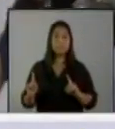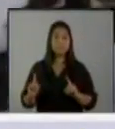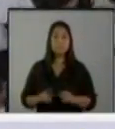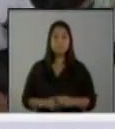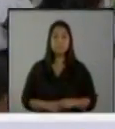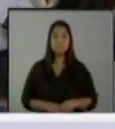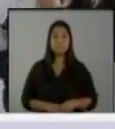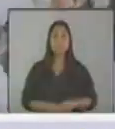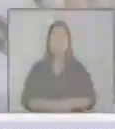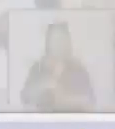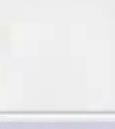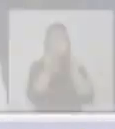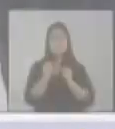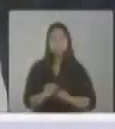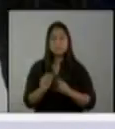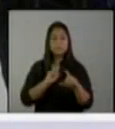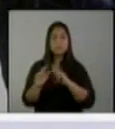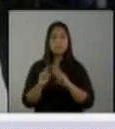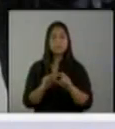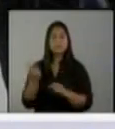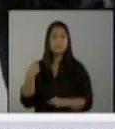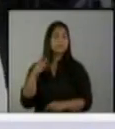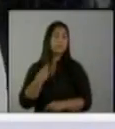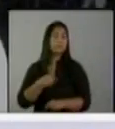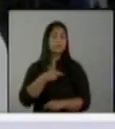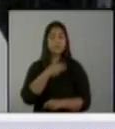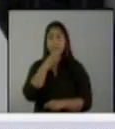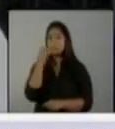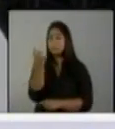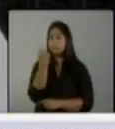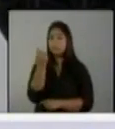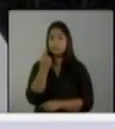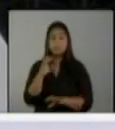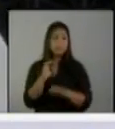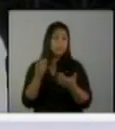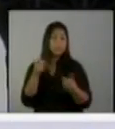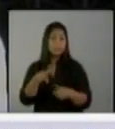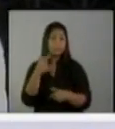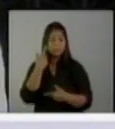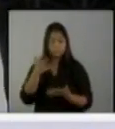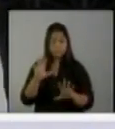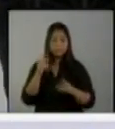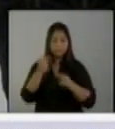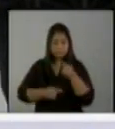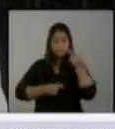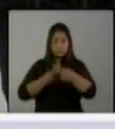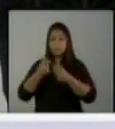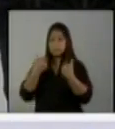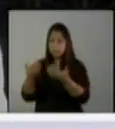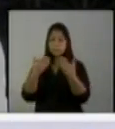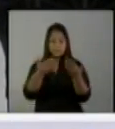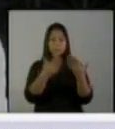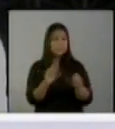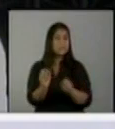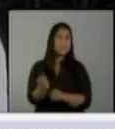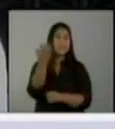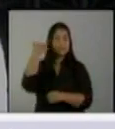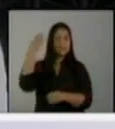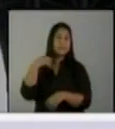entrega. Para nosotros ha sido sumamente importante y entonces empezamos a cumplir con esas entregas con los alimentos no